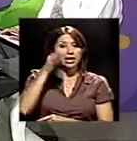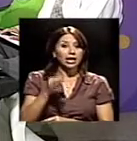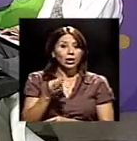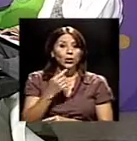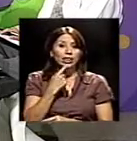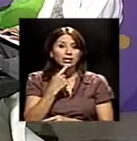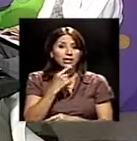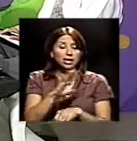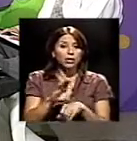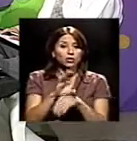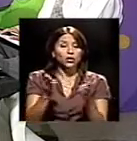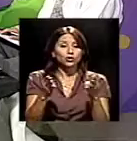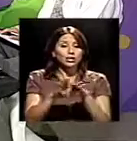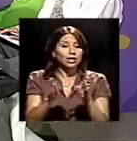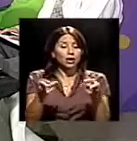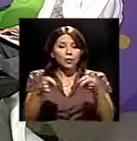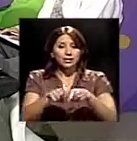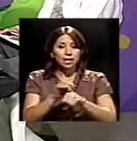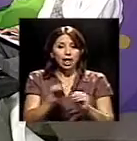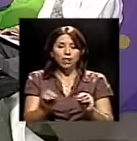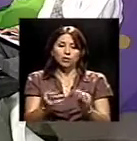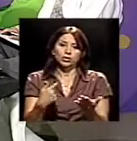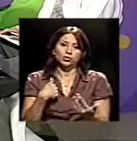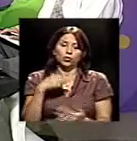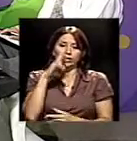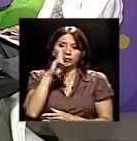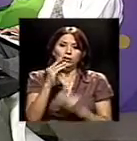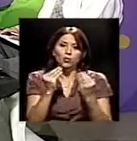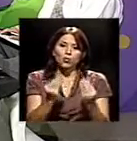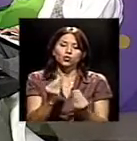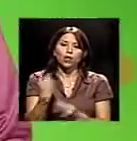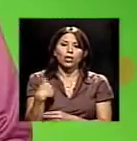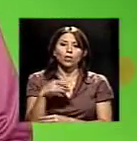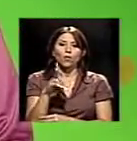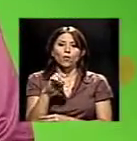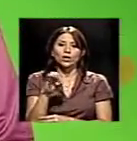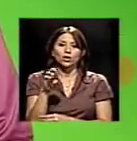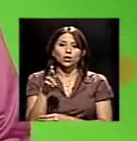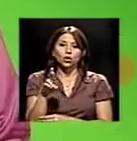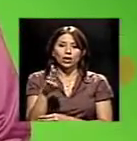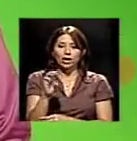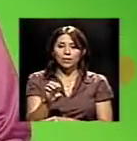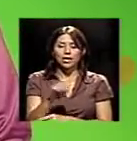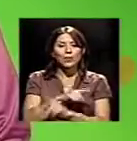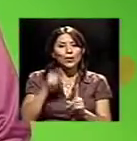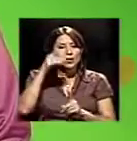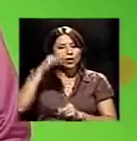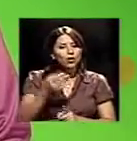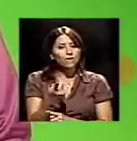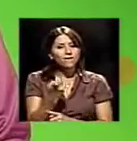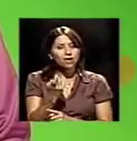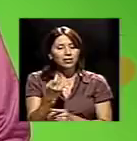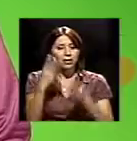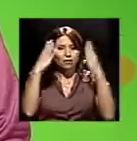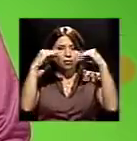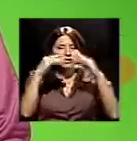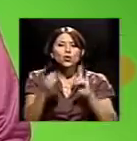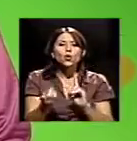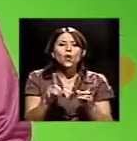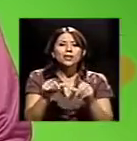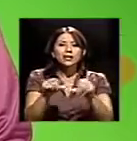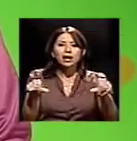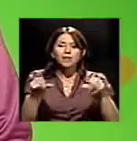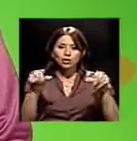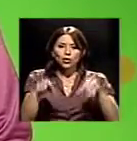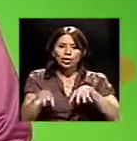cierra el Consejo no pasa nada. Respeto mucho a don Víctor Emilio, pero creo que hace falta información sobre cuál es el ámbito de acción del Consejo